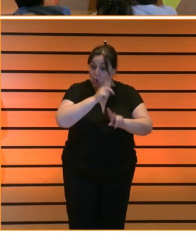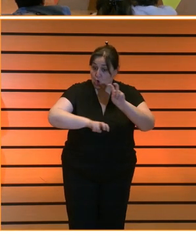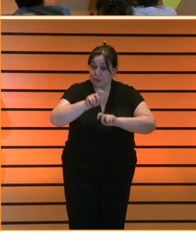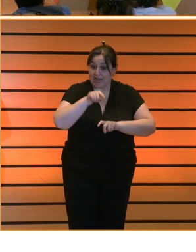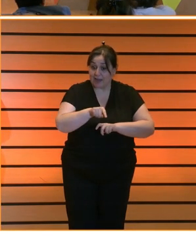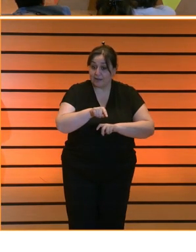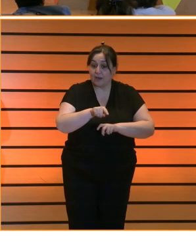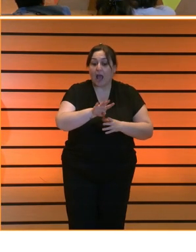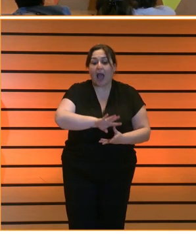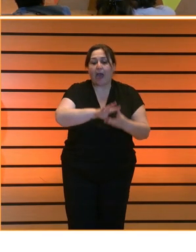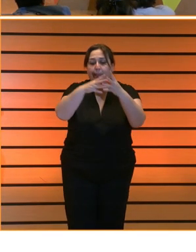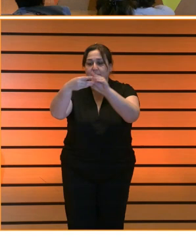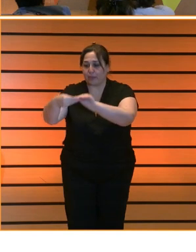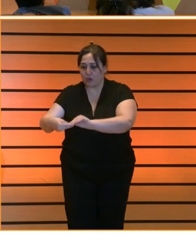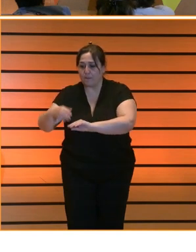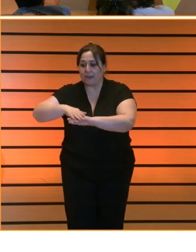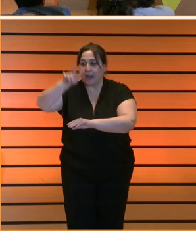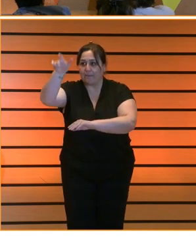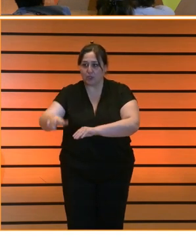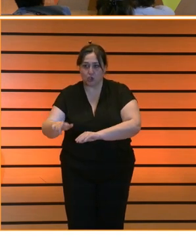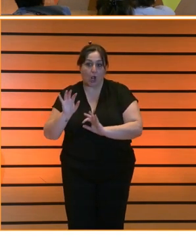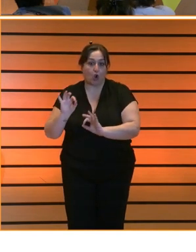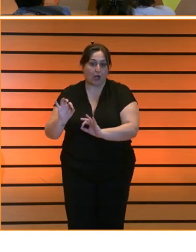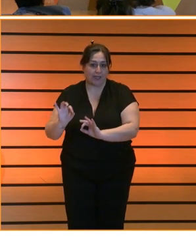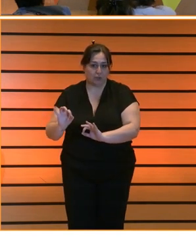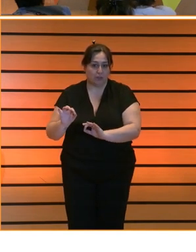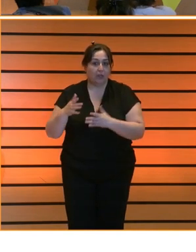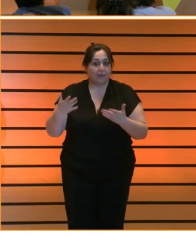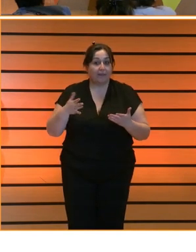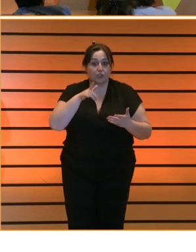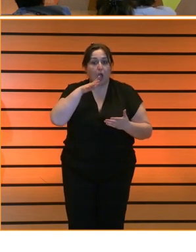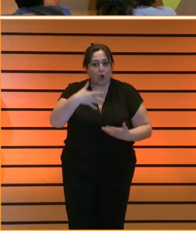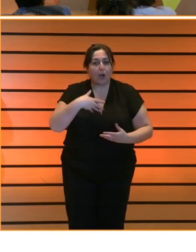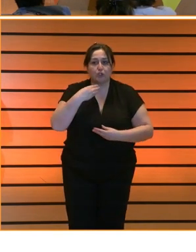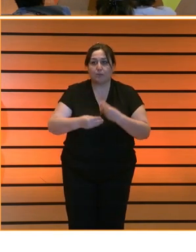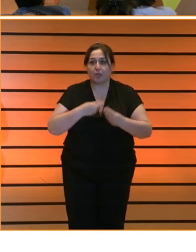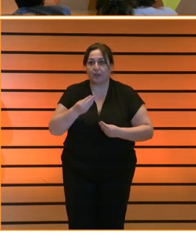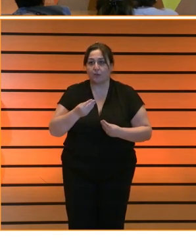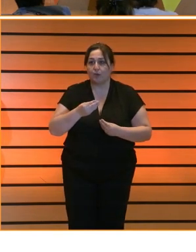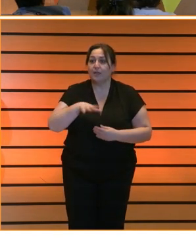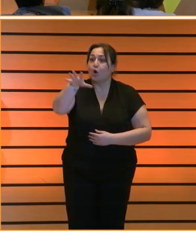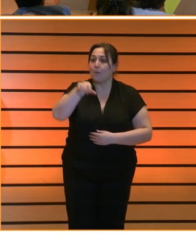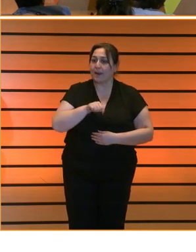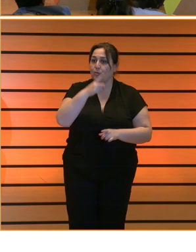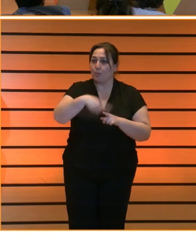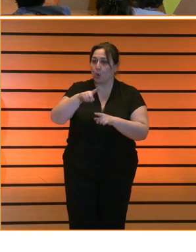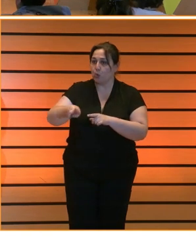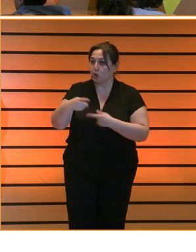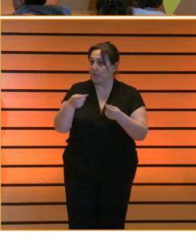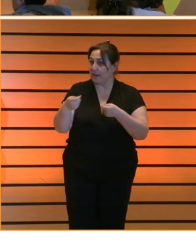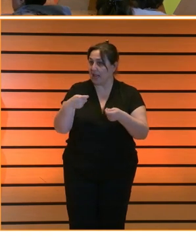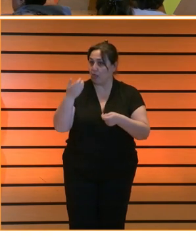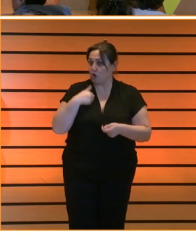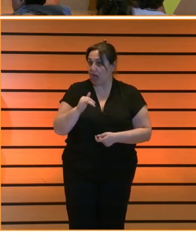una adaptación a la persona en concreto de hecho lo estamos haciendo estamos comprando productos del mercado que ya existen